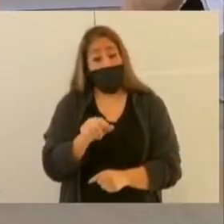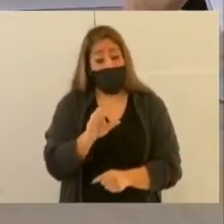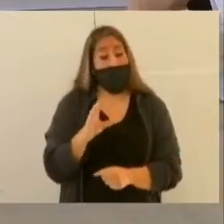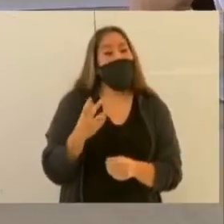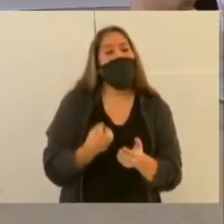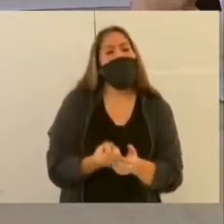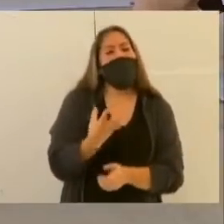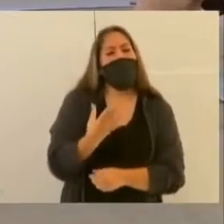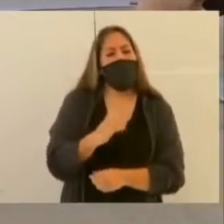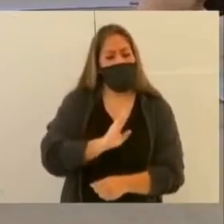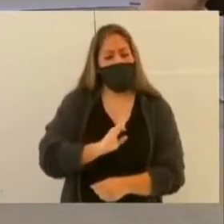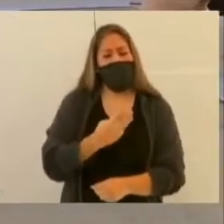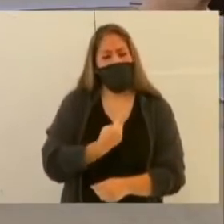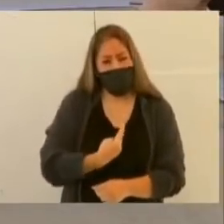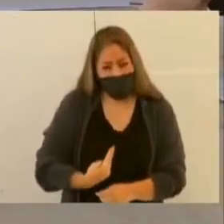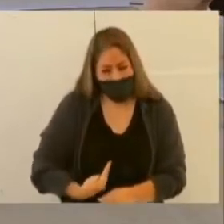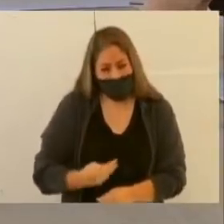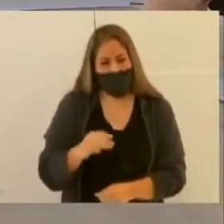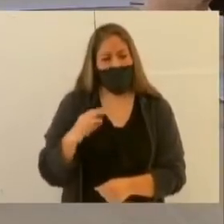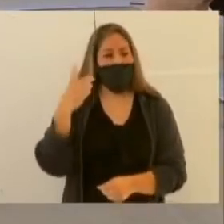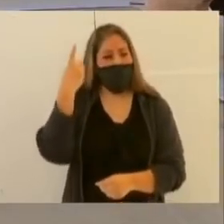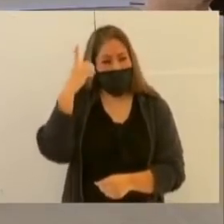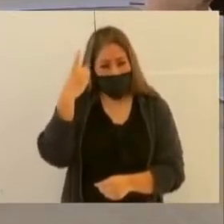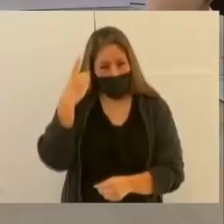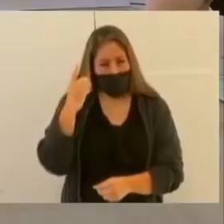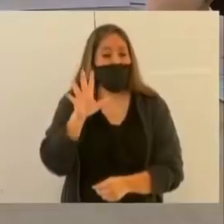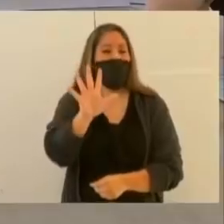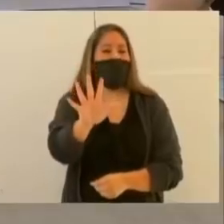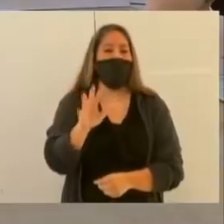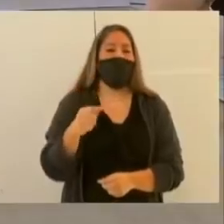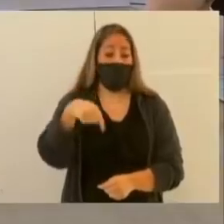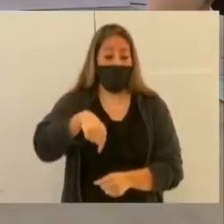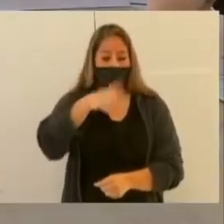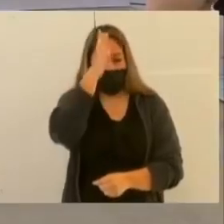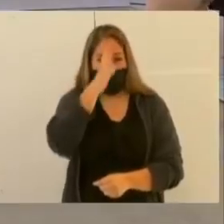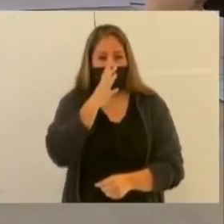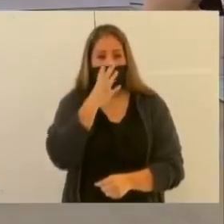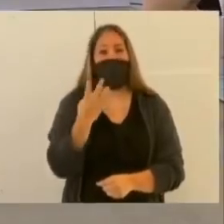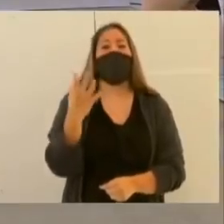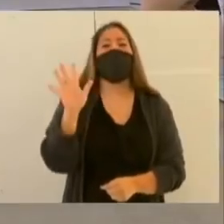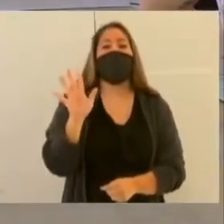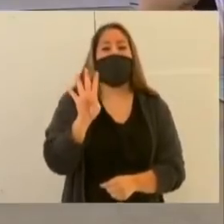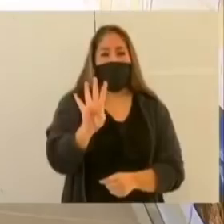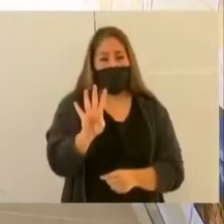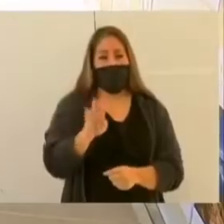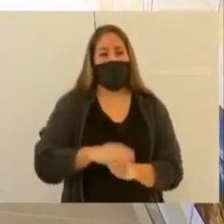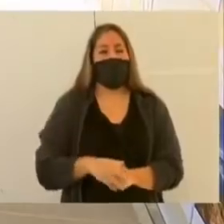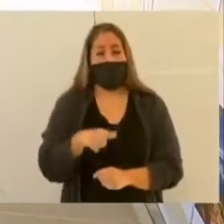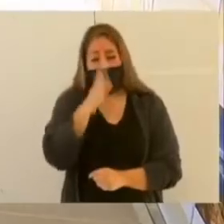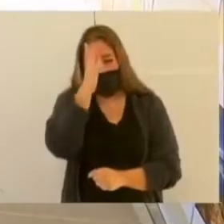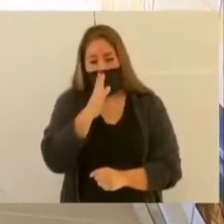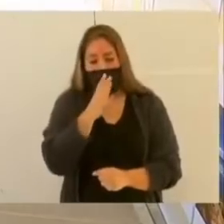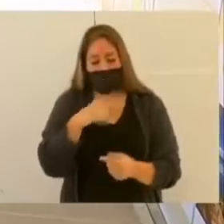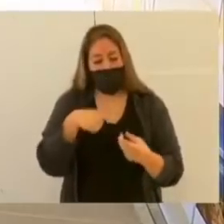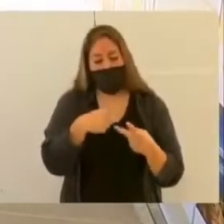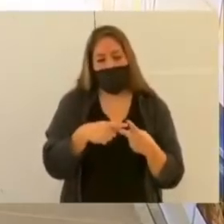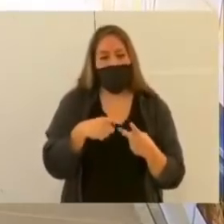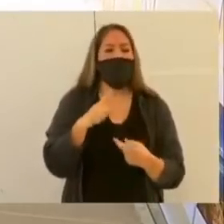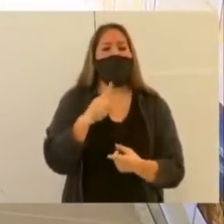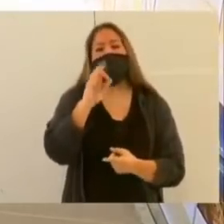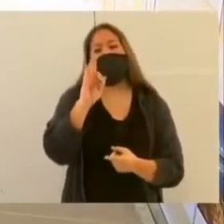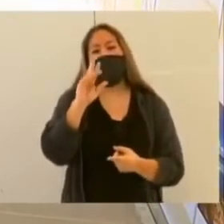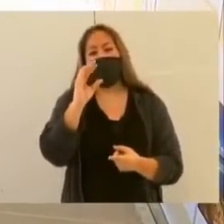Coahuila, Gómez Palacio, Lerdo, Mapimí, en la parte de Bermejillo, Tlahualilo, Coahuila, Francisco y